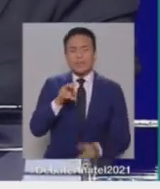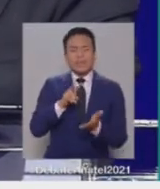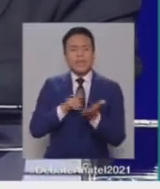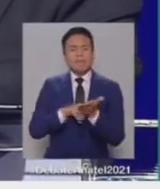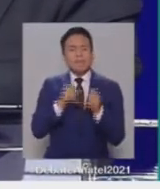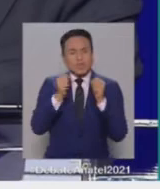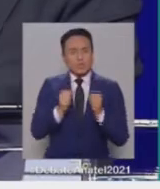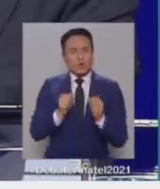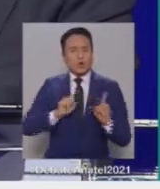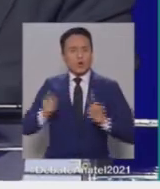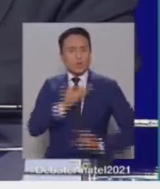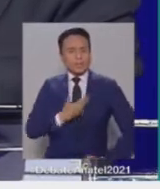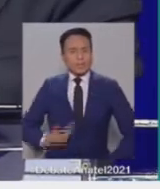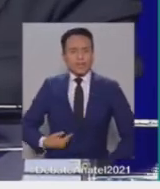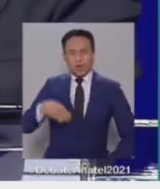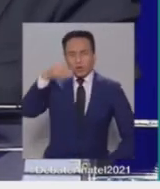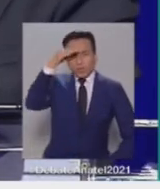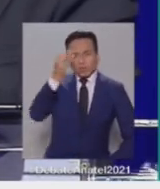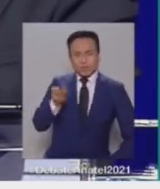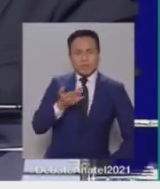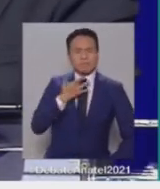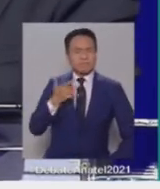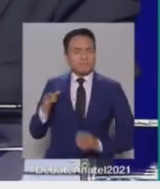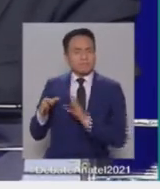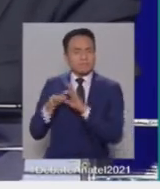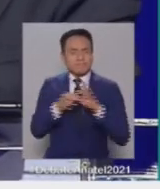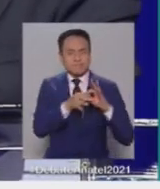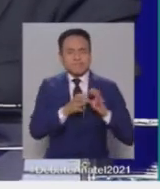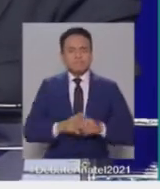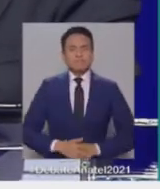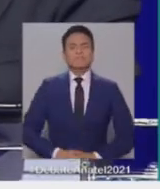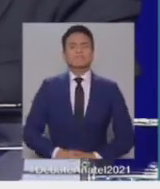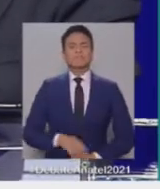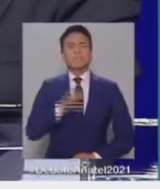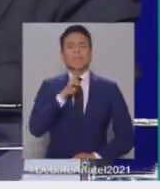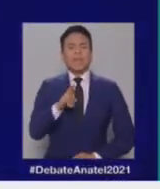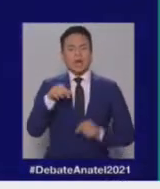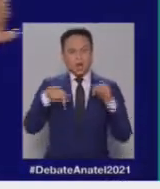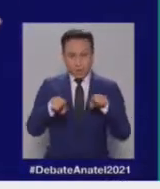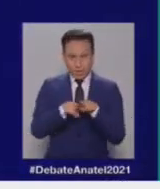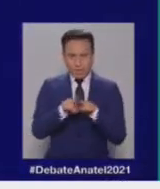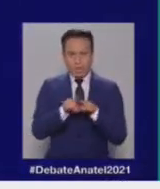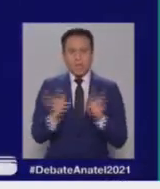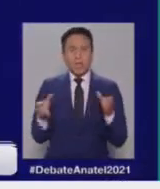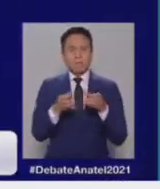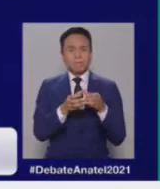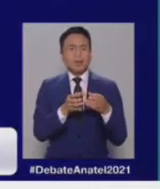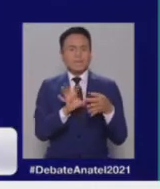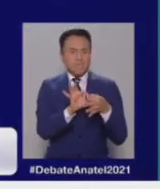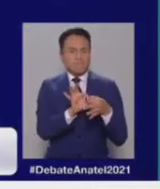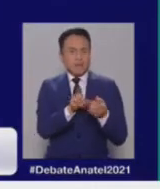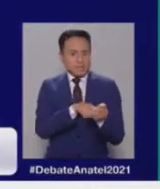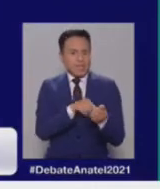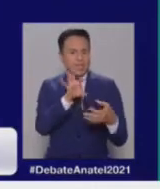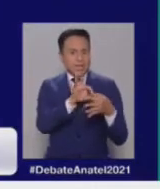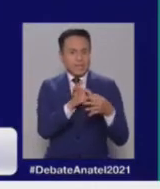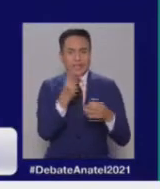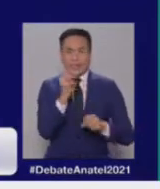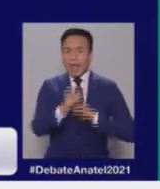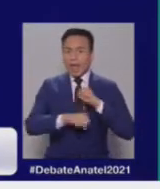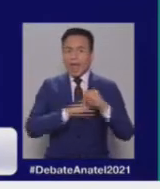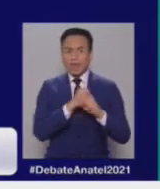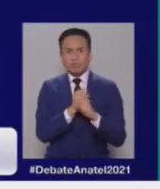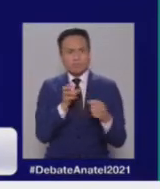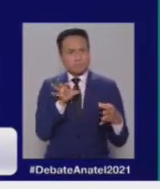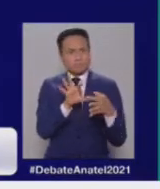debate o bien estuvo enfrascado en una pelea con la televisión observando el comportamiento de la Universidad de Chile ante O'Higgins de Rancagua en un partido